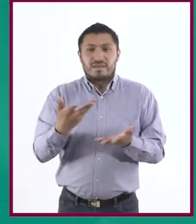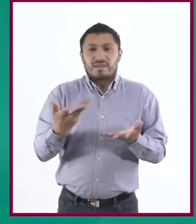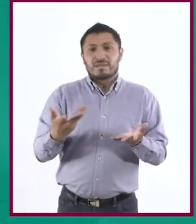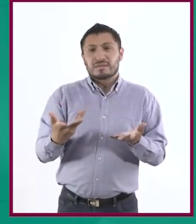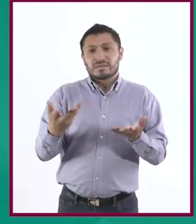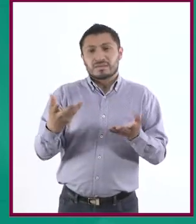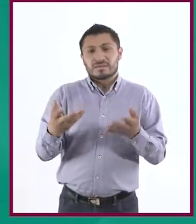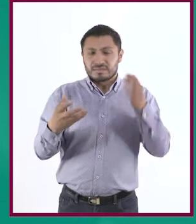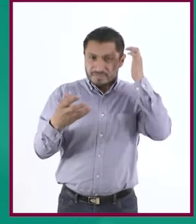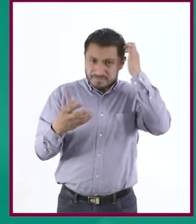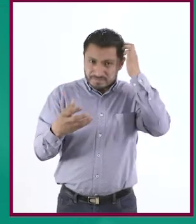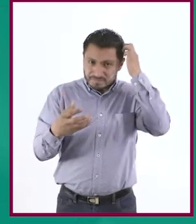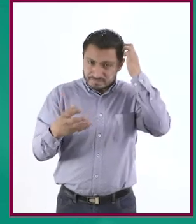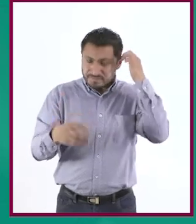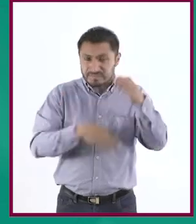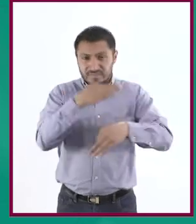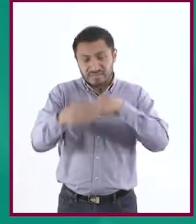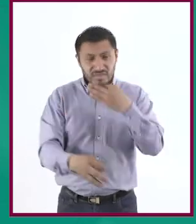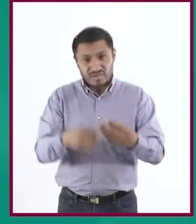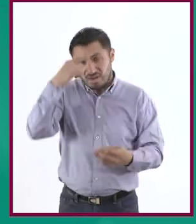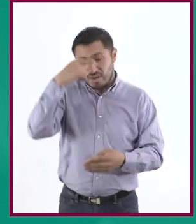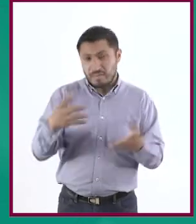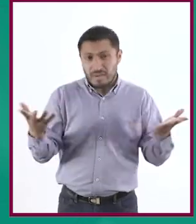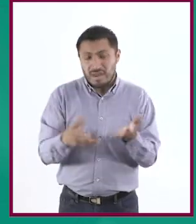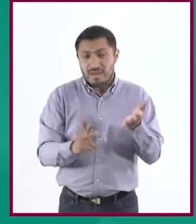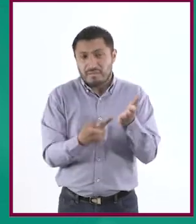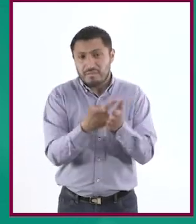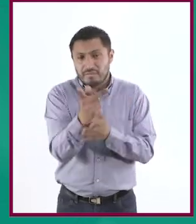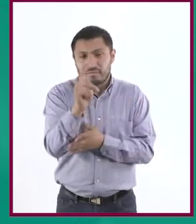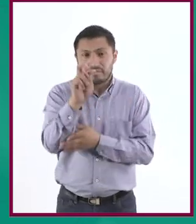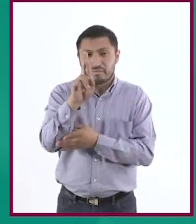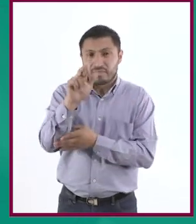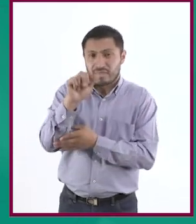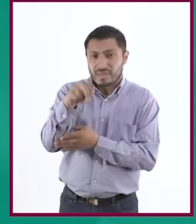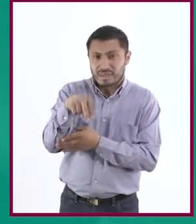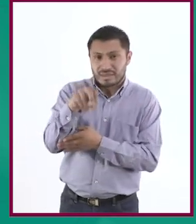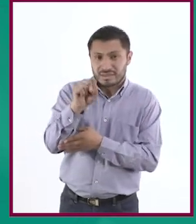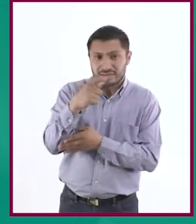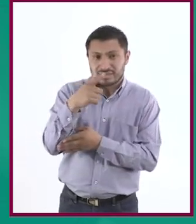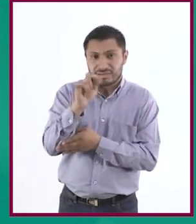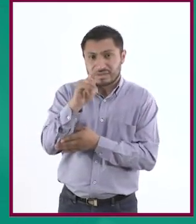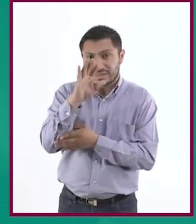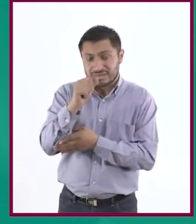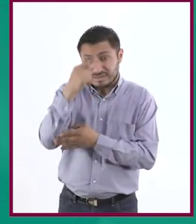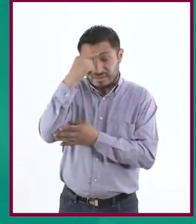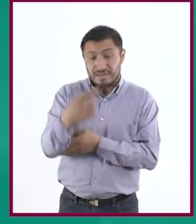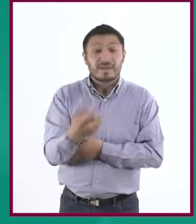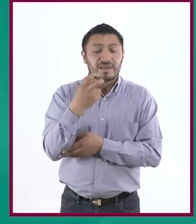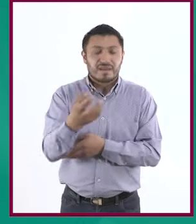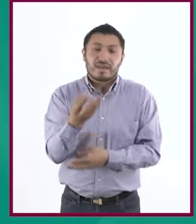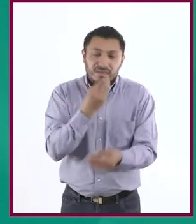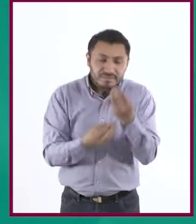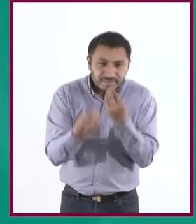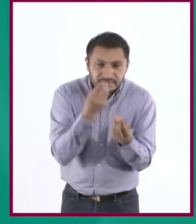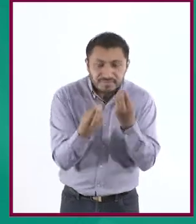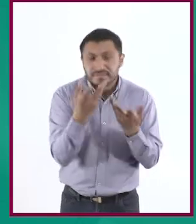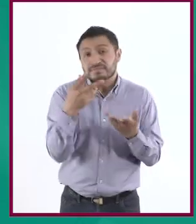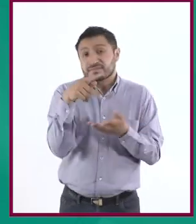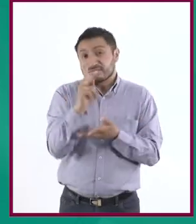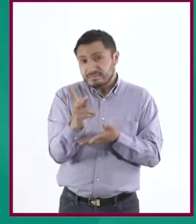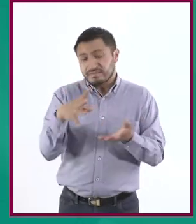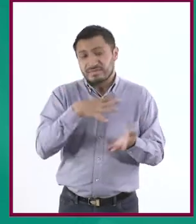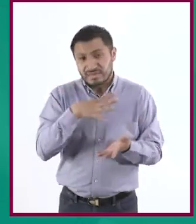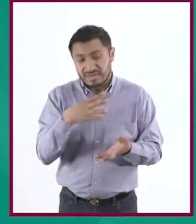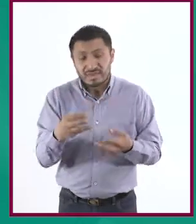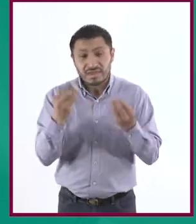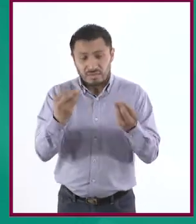O sea, todo se ha dirigido a producir plantas transgénicas, que son las que, a partir de las cuales hay alimentos, pero hay